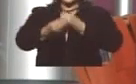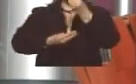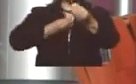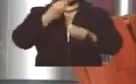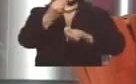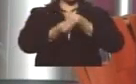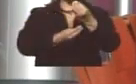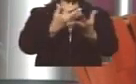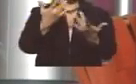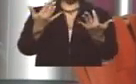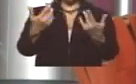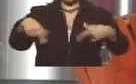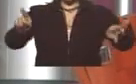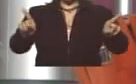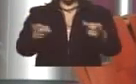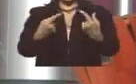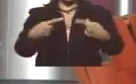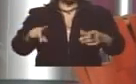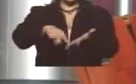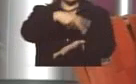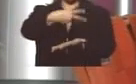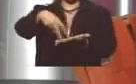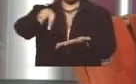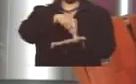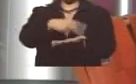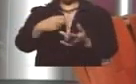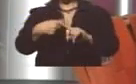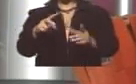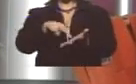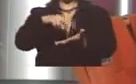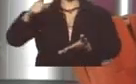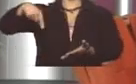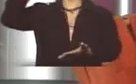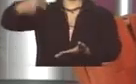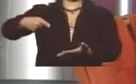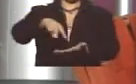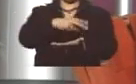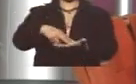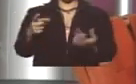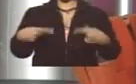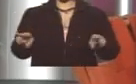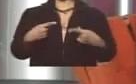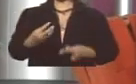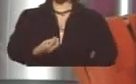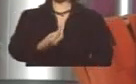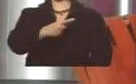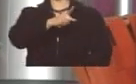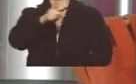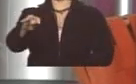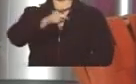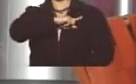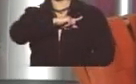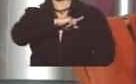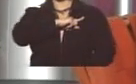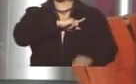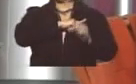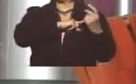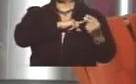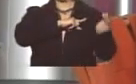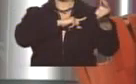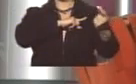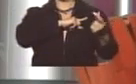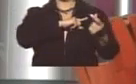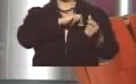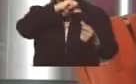hacer algo, ¿no? Tanto como por la música, por la danza, pero la danza vino después. La música sí, me impactó.